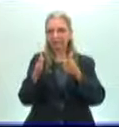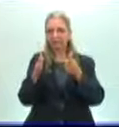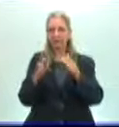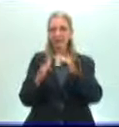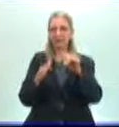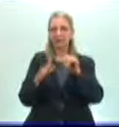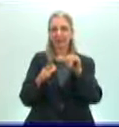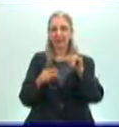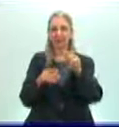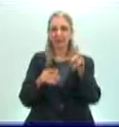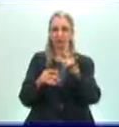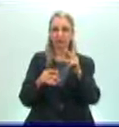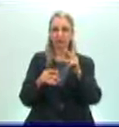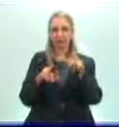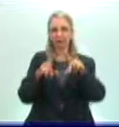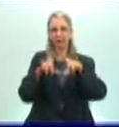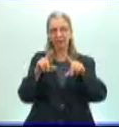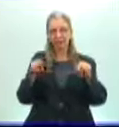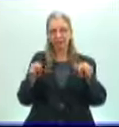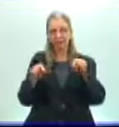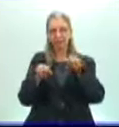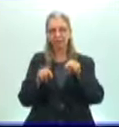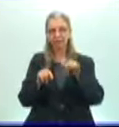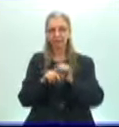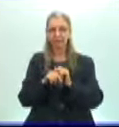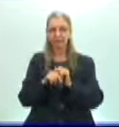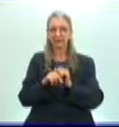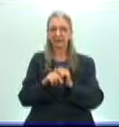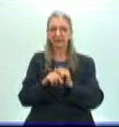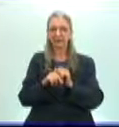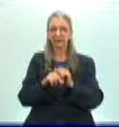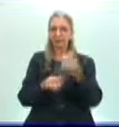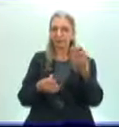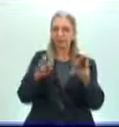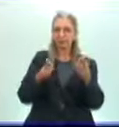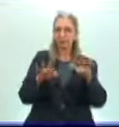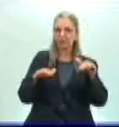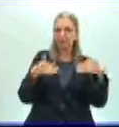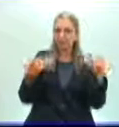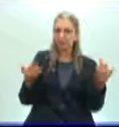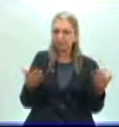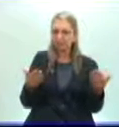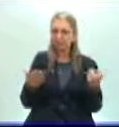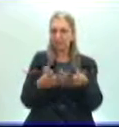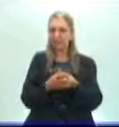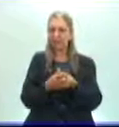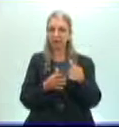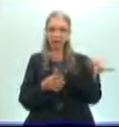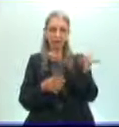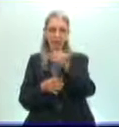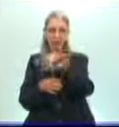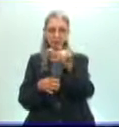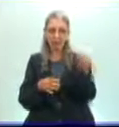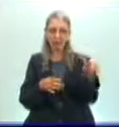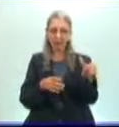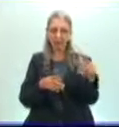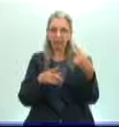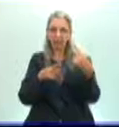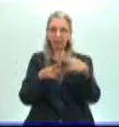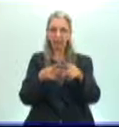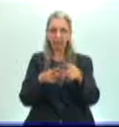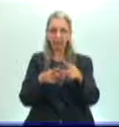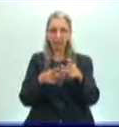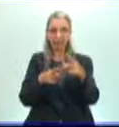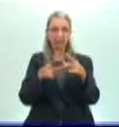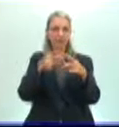se los traigo. Para poder plantear la proporcionalidad, estos dos ángulos debemos estar claros que son iguales por terceros ángulos. No los justifico en la